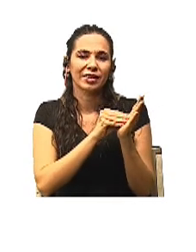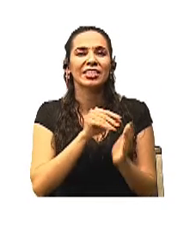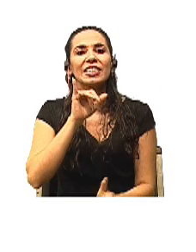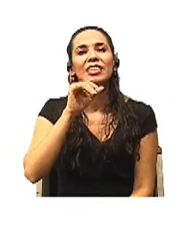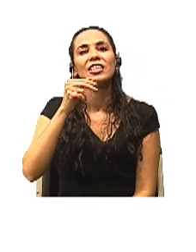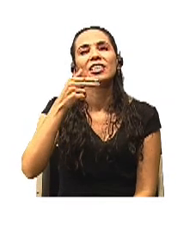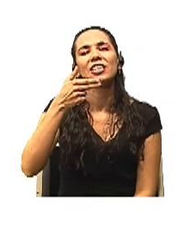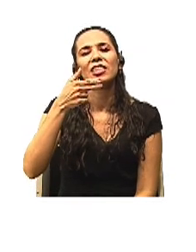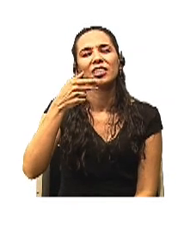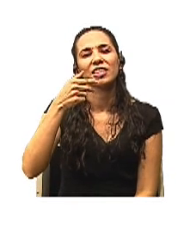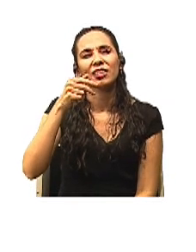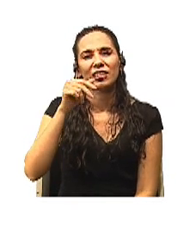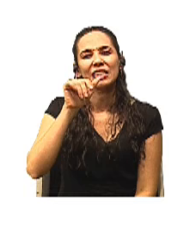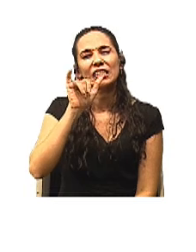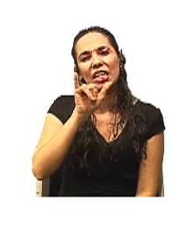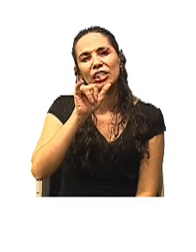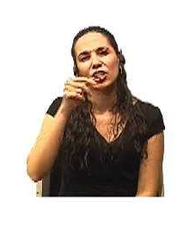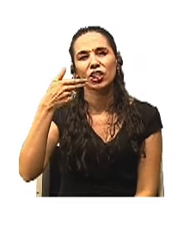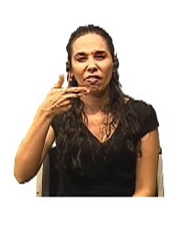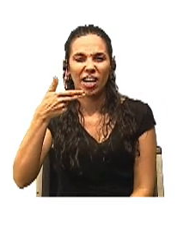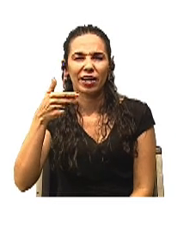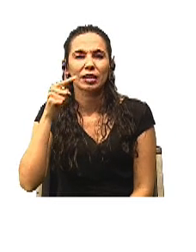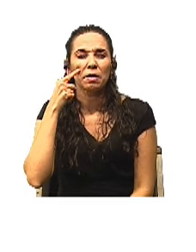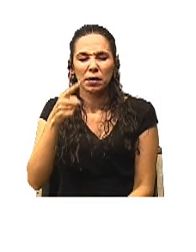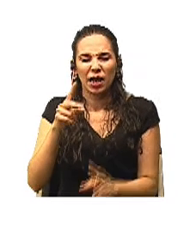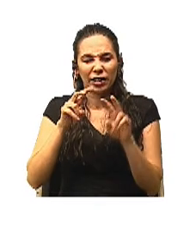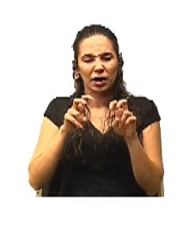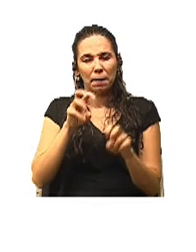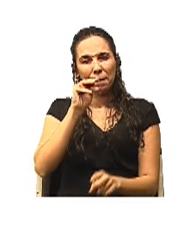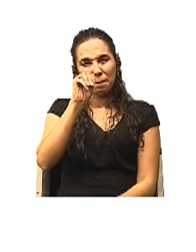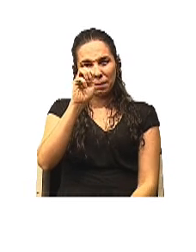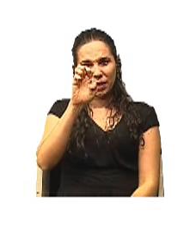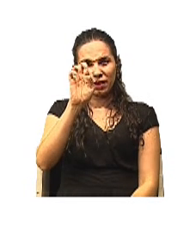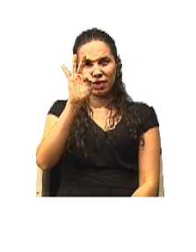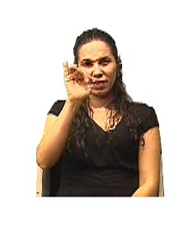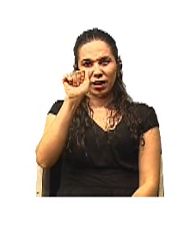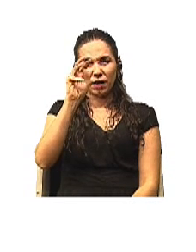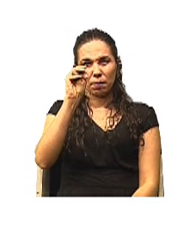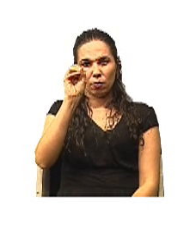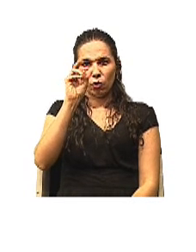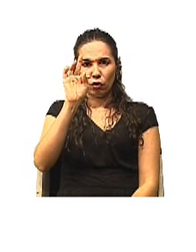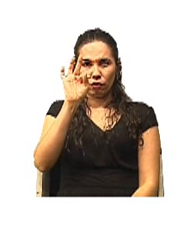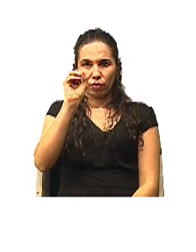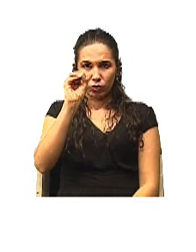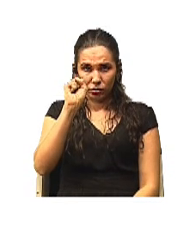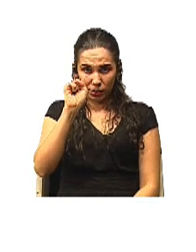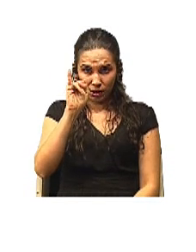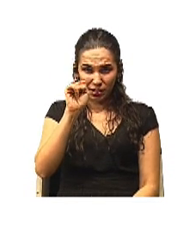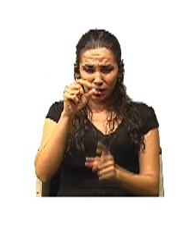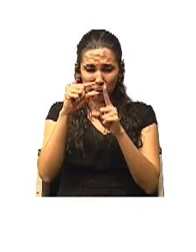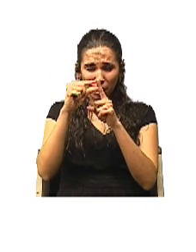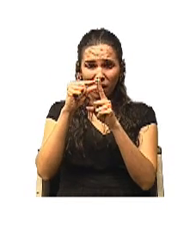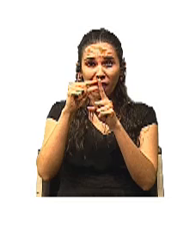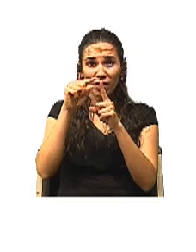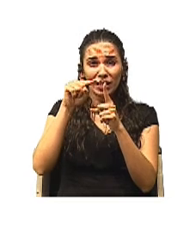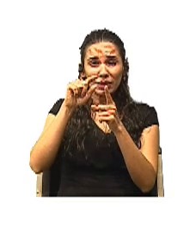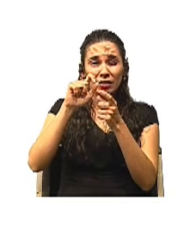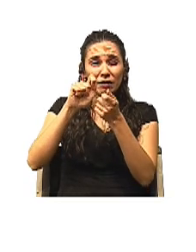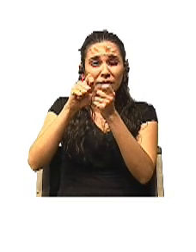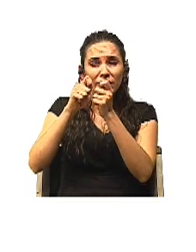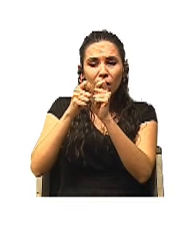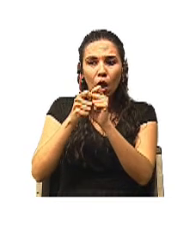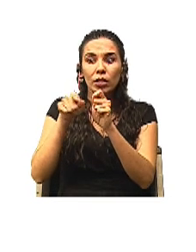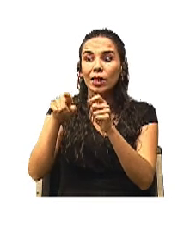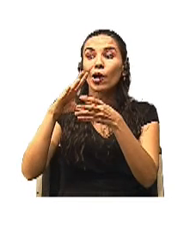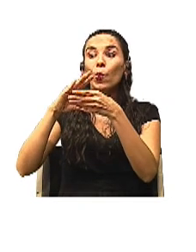cuando analizamos la palabra metamorfosis, vemos que hay relatos de este tipo